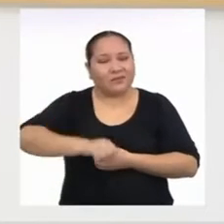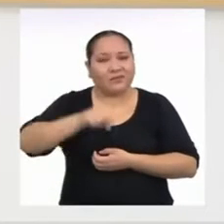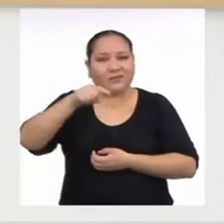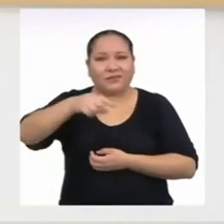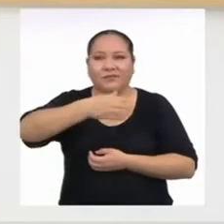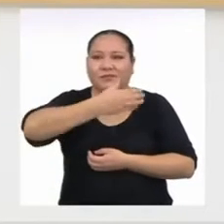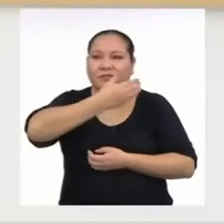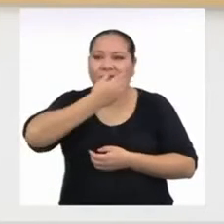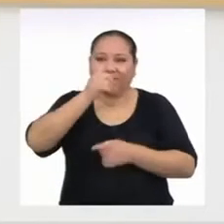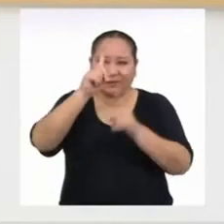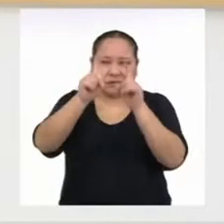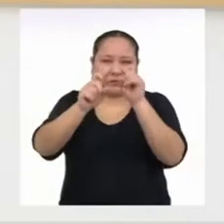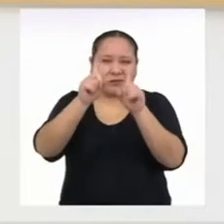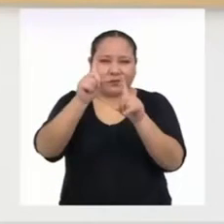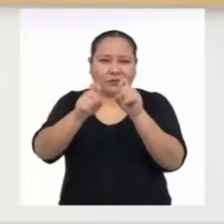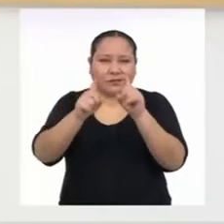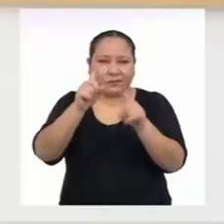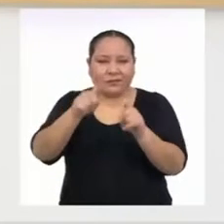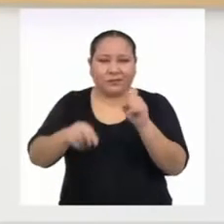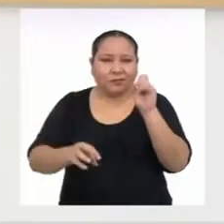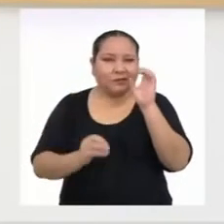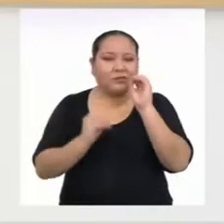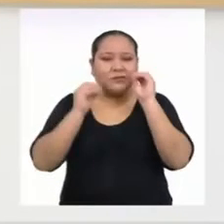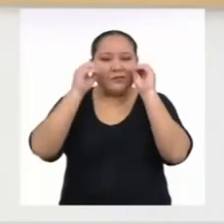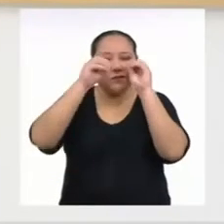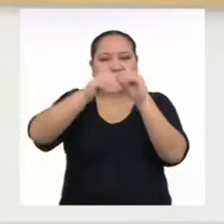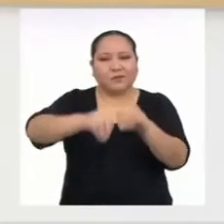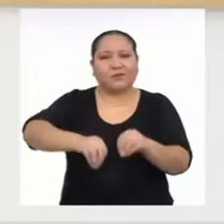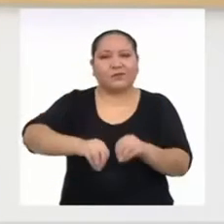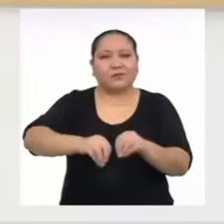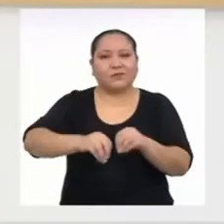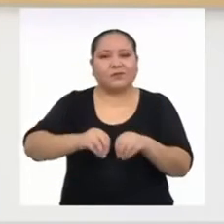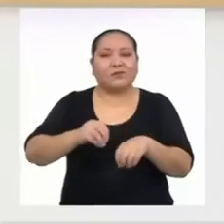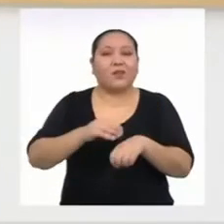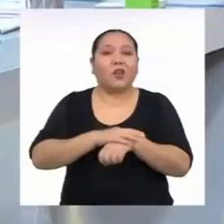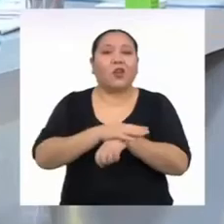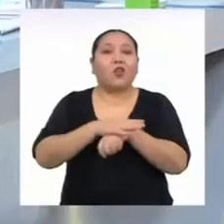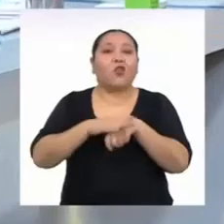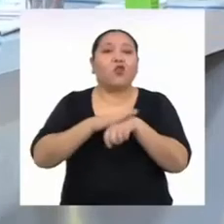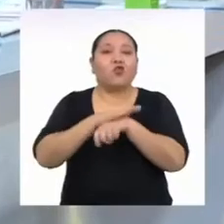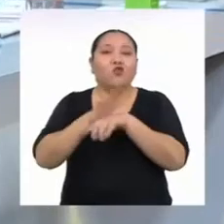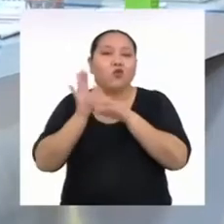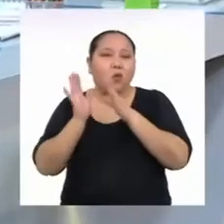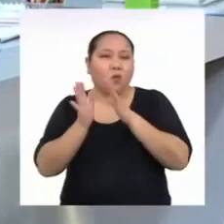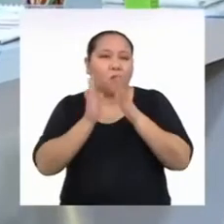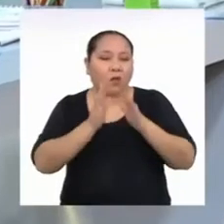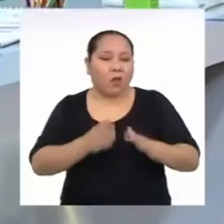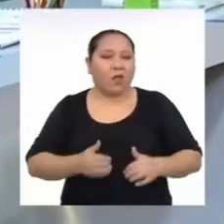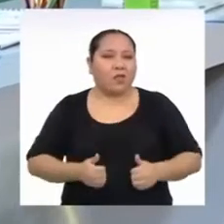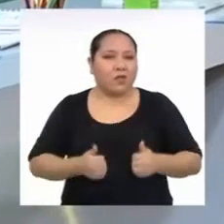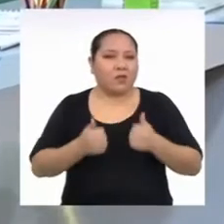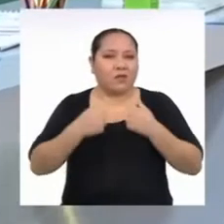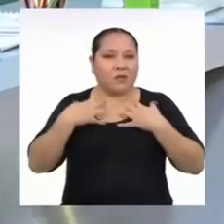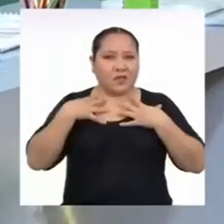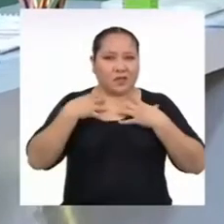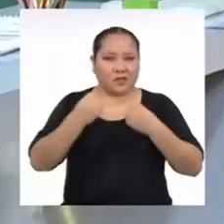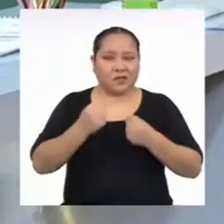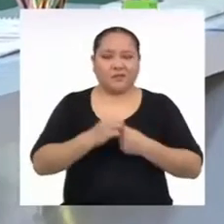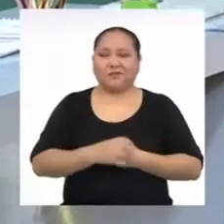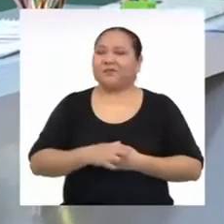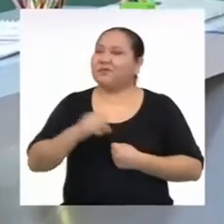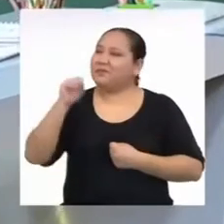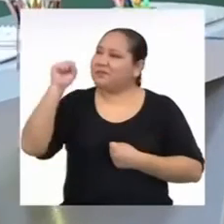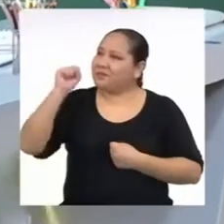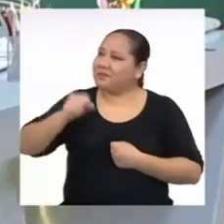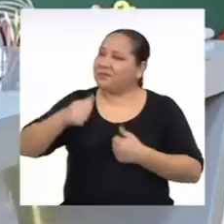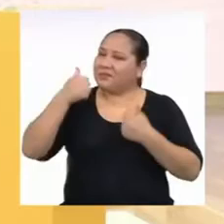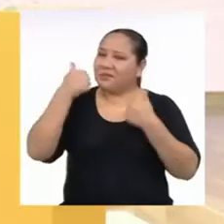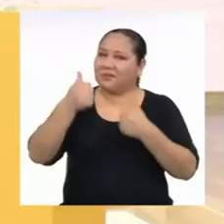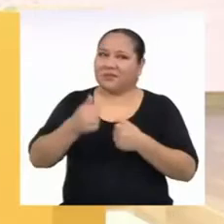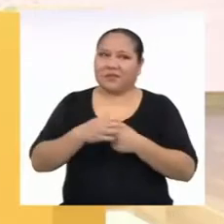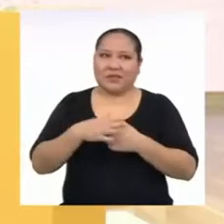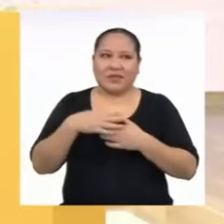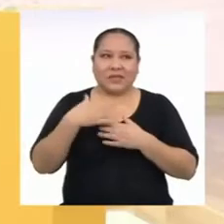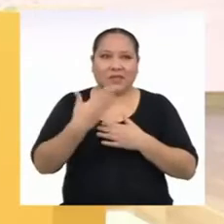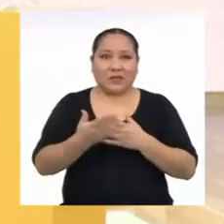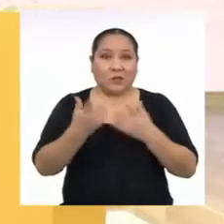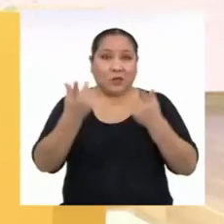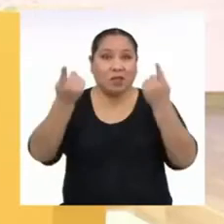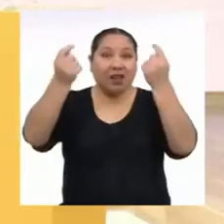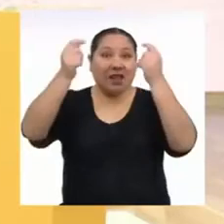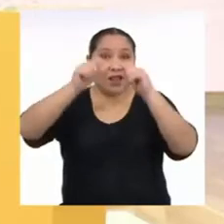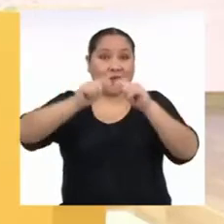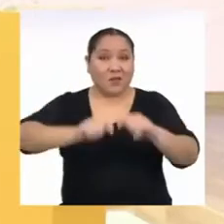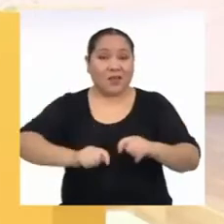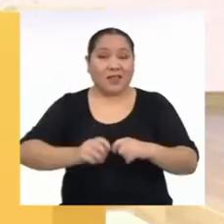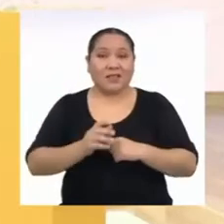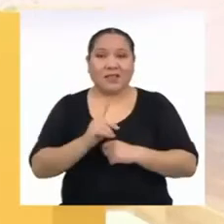encuesta posible para poder desarrollar tu plan de vida saludable. ¡Genial! Entonces, después de la